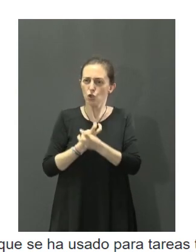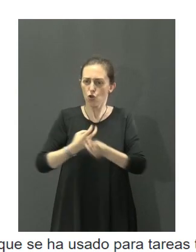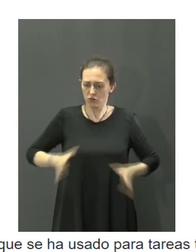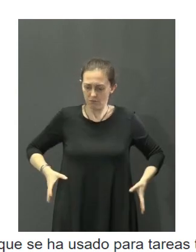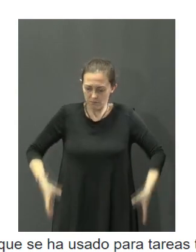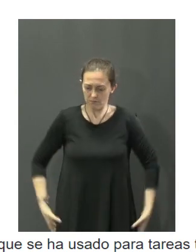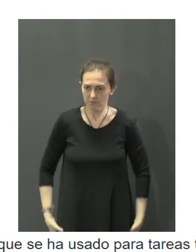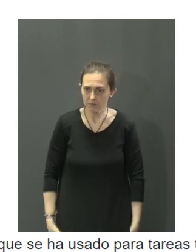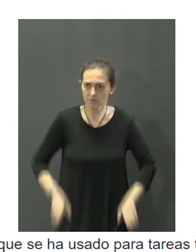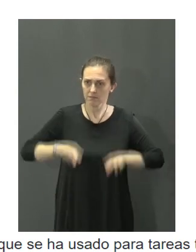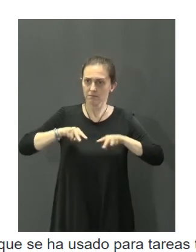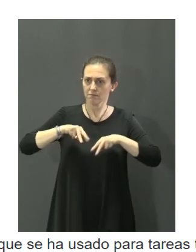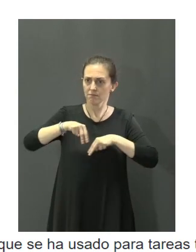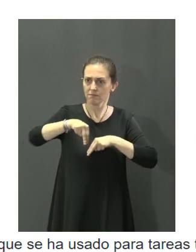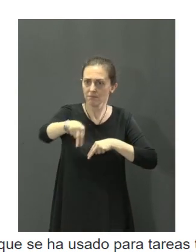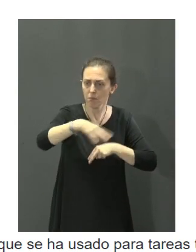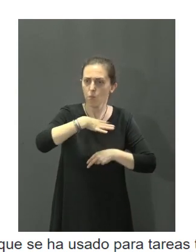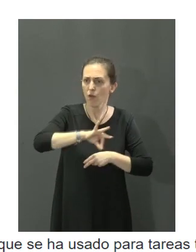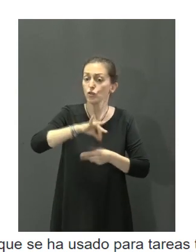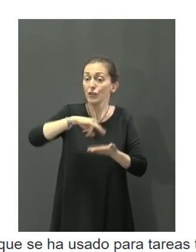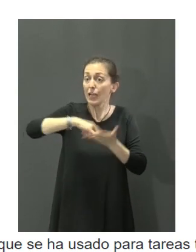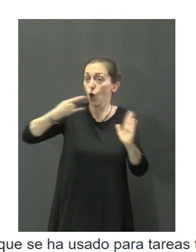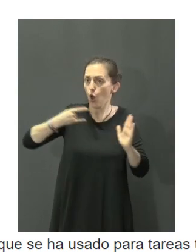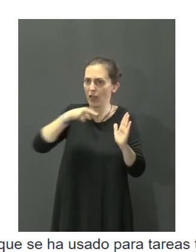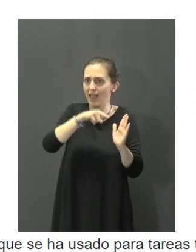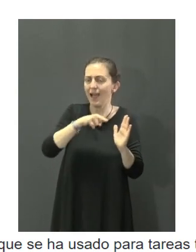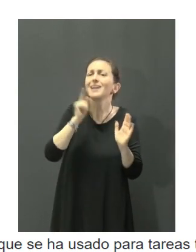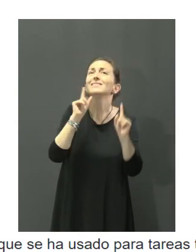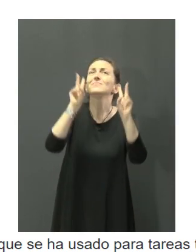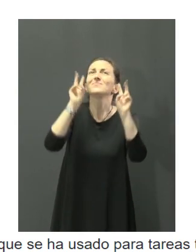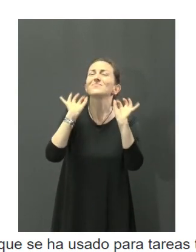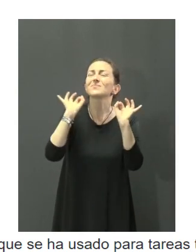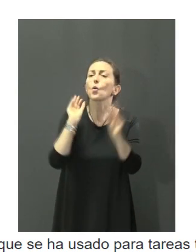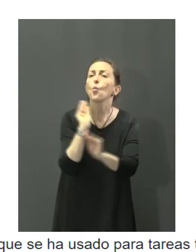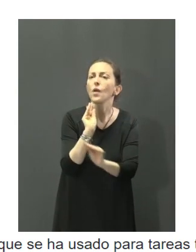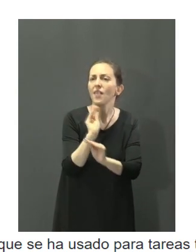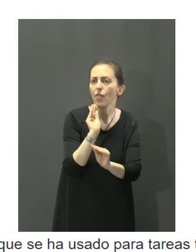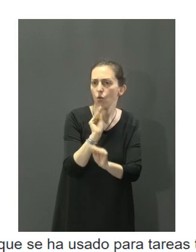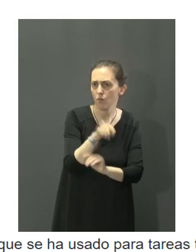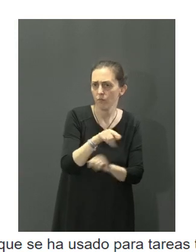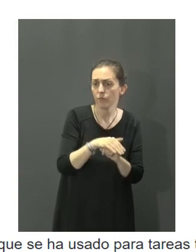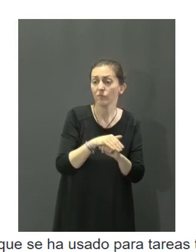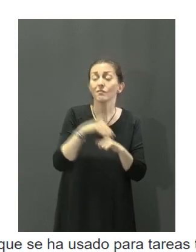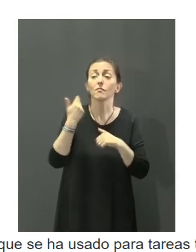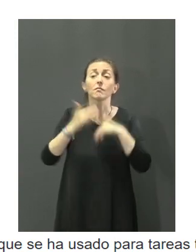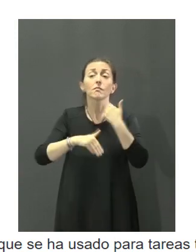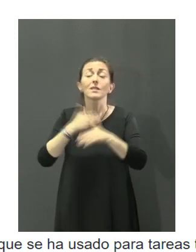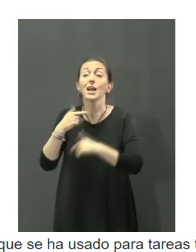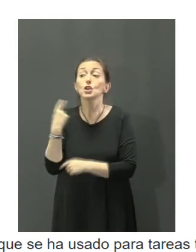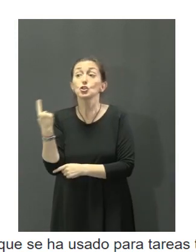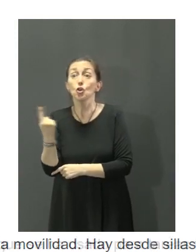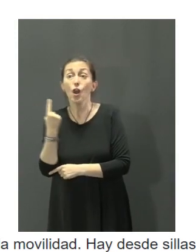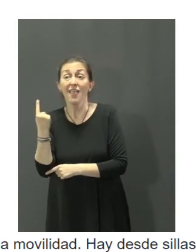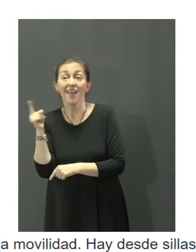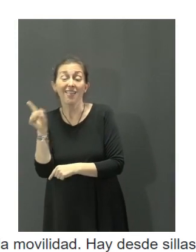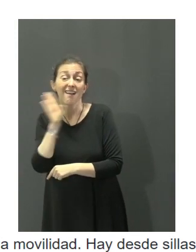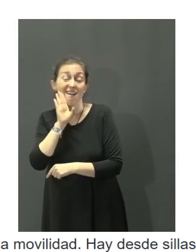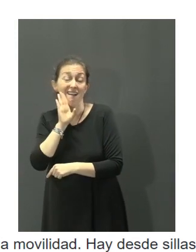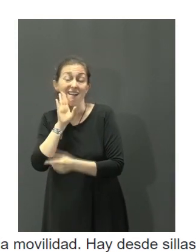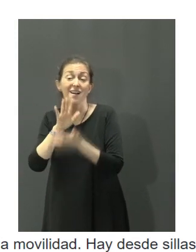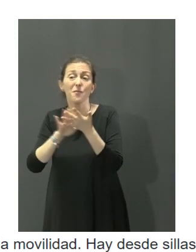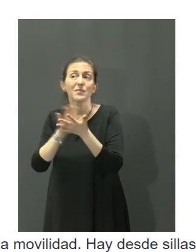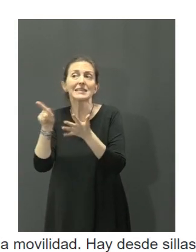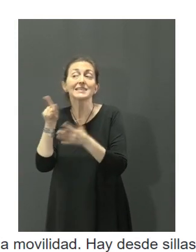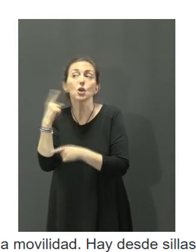primeras aplicaciones un poco de las tecnologías robóticas, al menos los cuidados, ¿no? Cuando nos vamos al tema de la soledad, se ha comentado antes, ¿no? Es